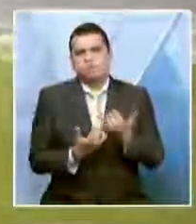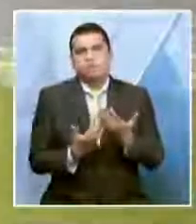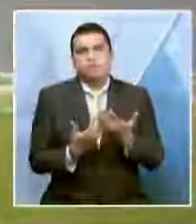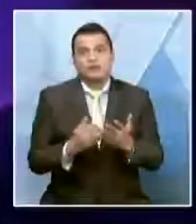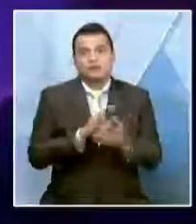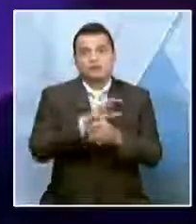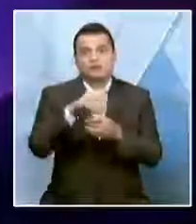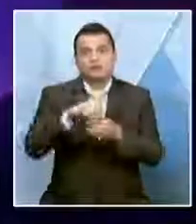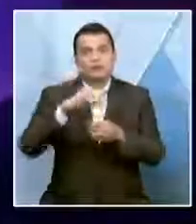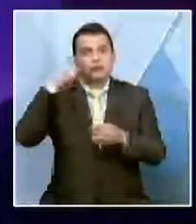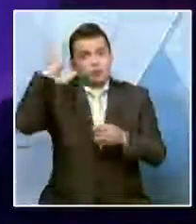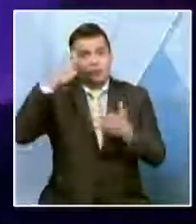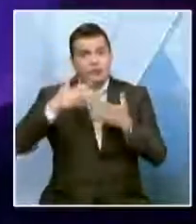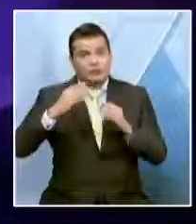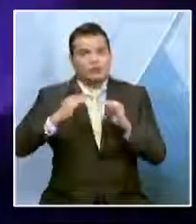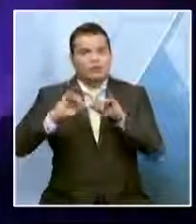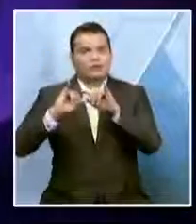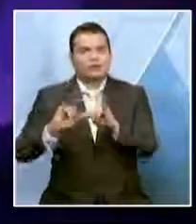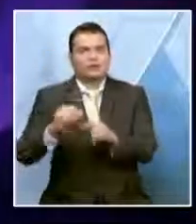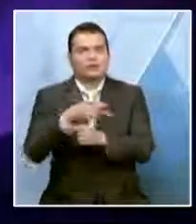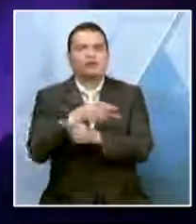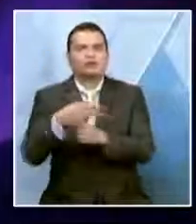destino en europa deberán cumplir con el aislamiento de 14 días